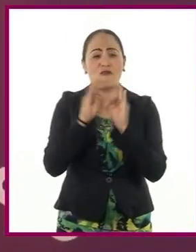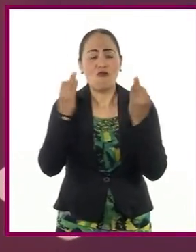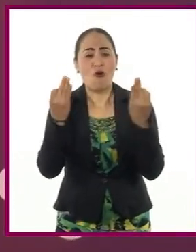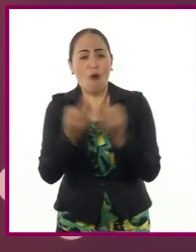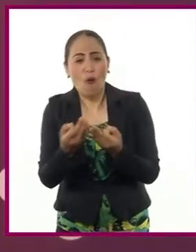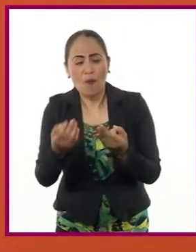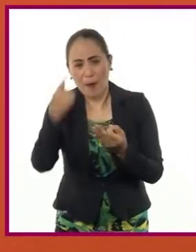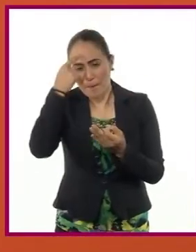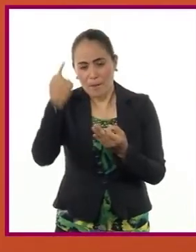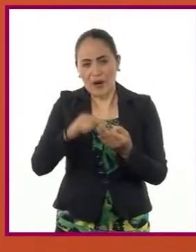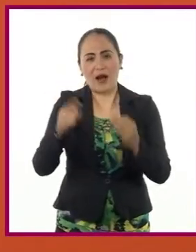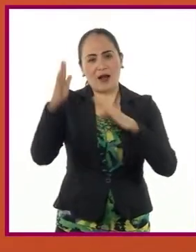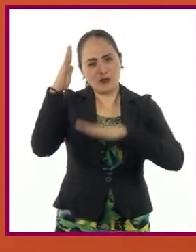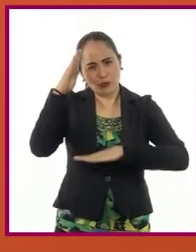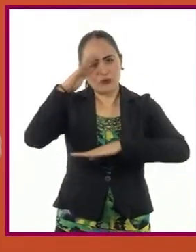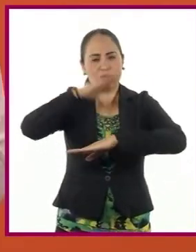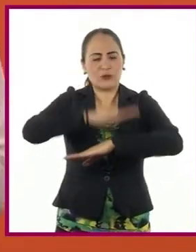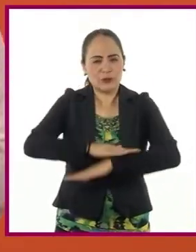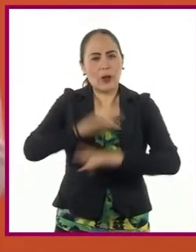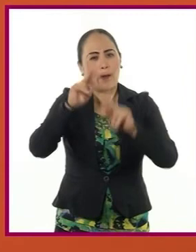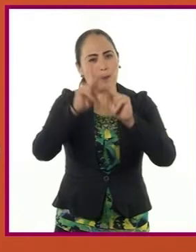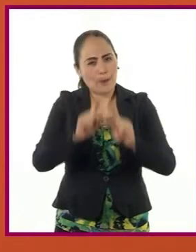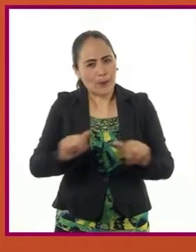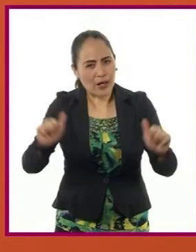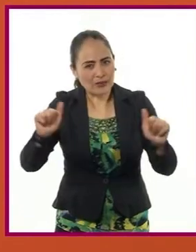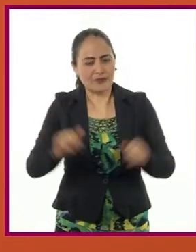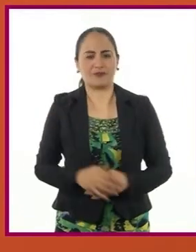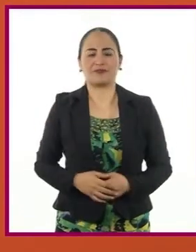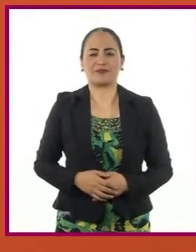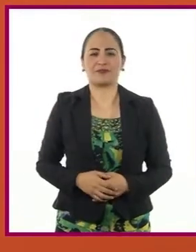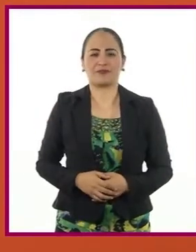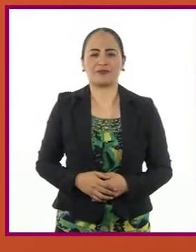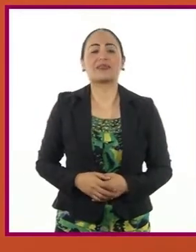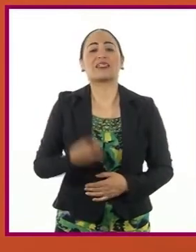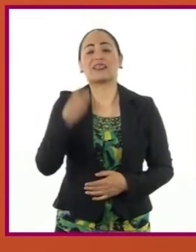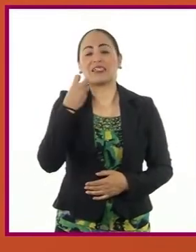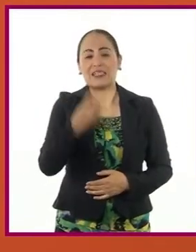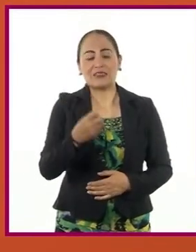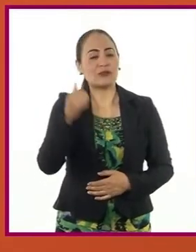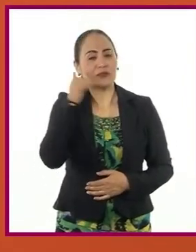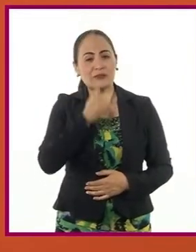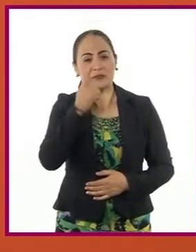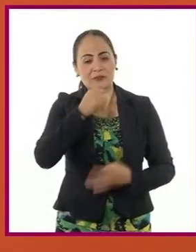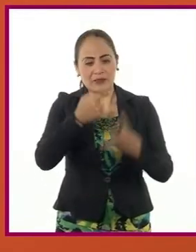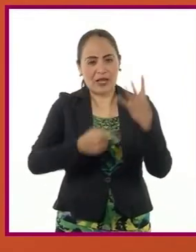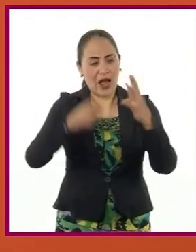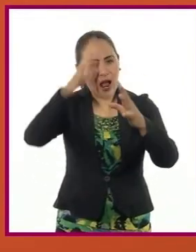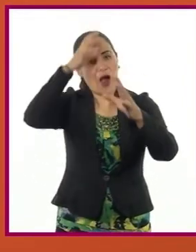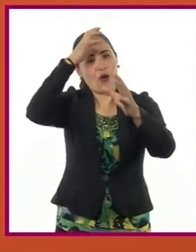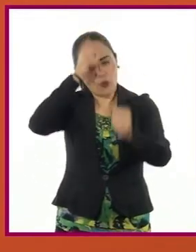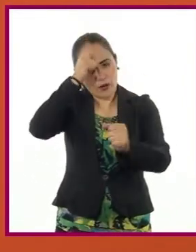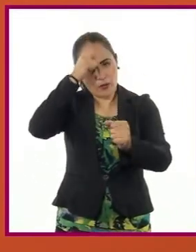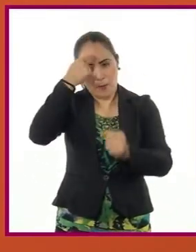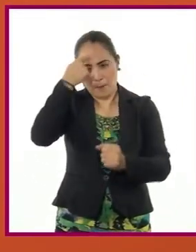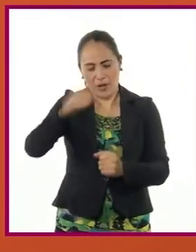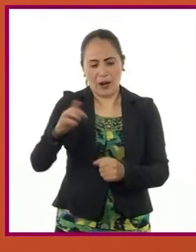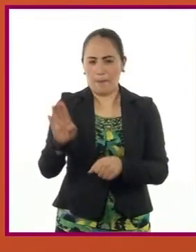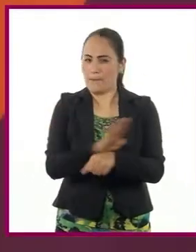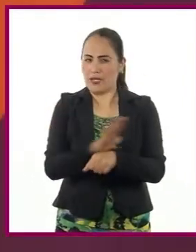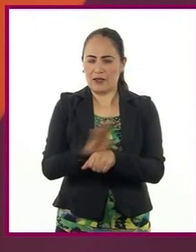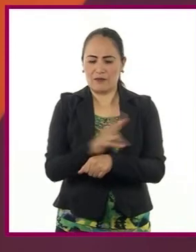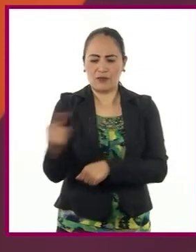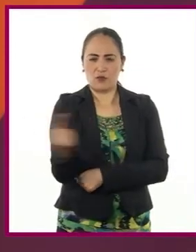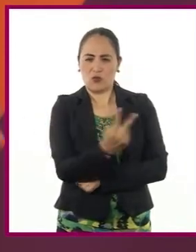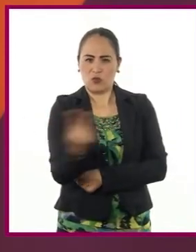de manera pacífica. Y la negociación es un camino seguro para el establecimiento de acuerdos en beneficio de todas las